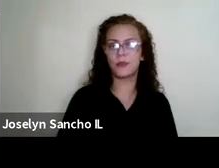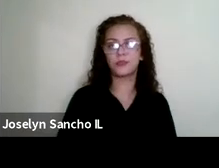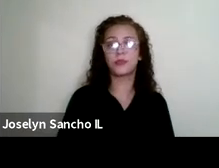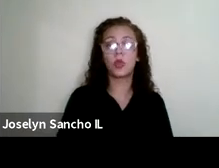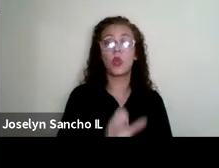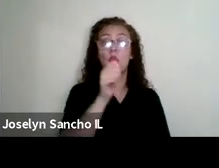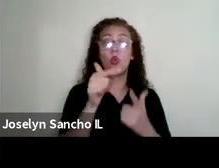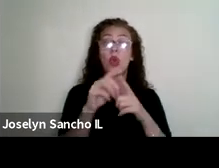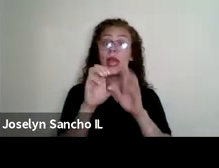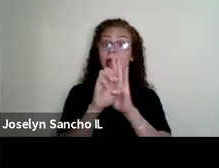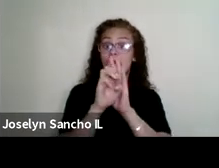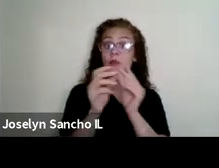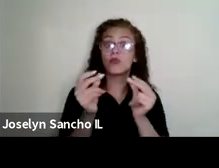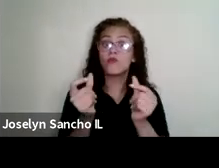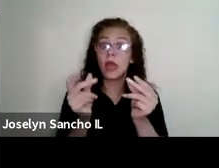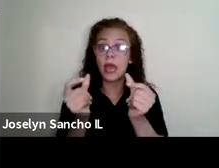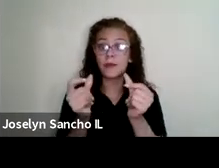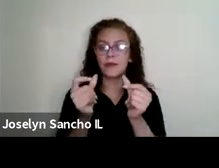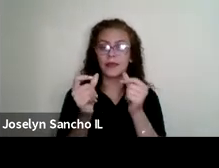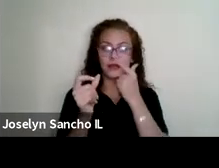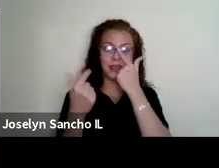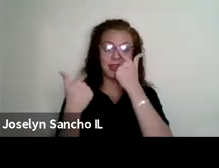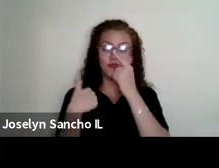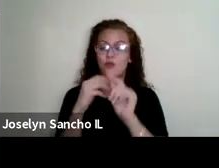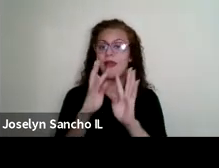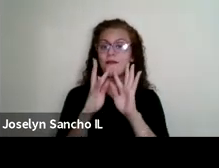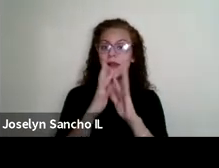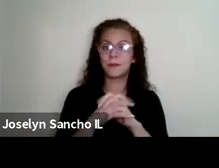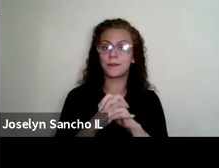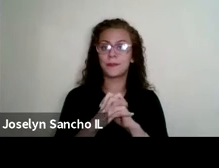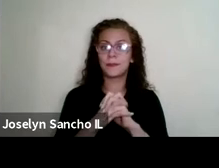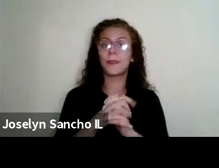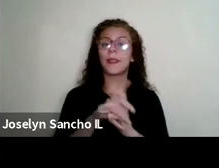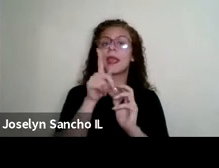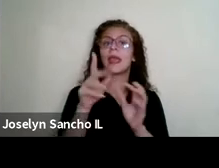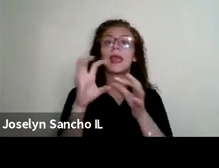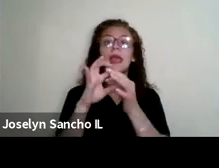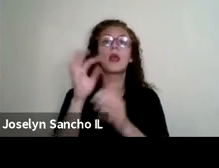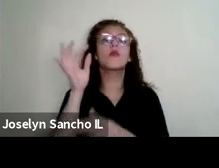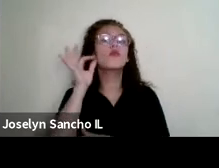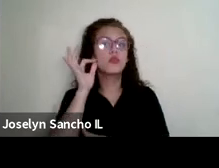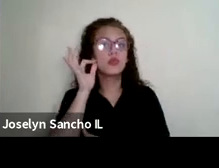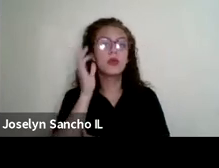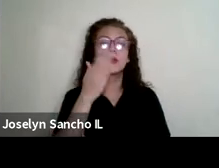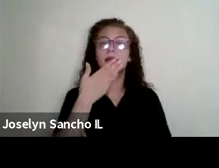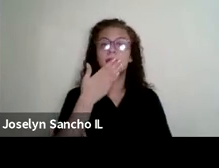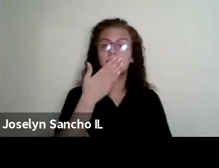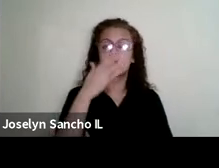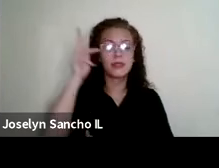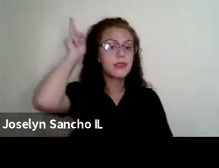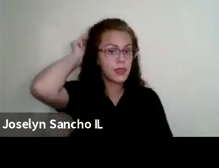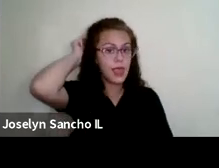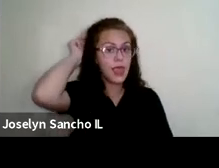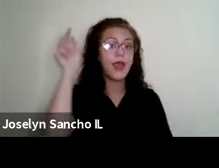ejemplo que muy rápidamente voy a tocar es en relación a las mujeres indígenas que se